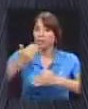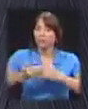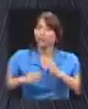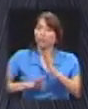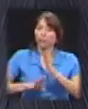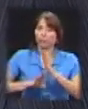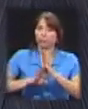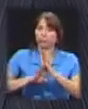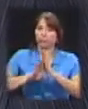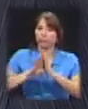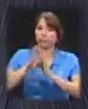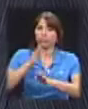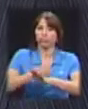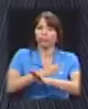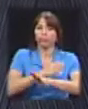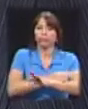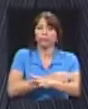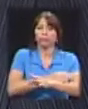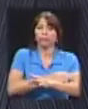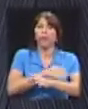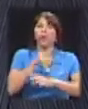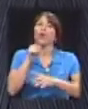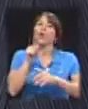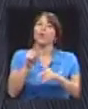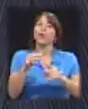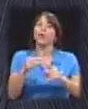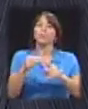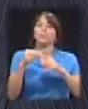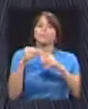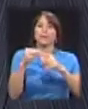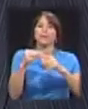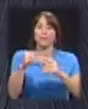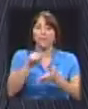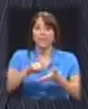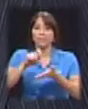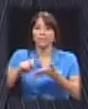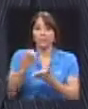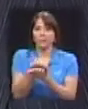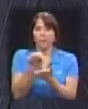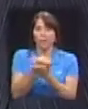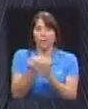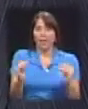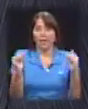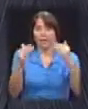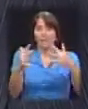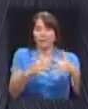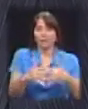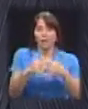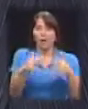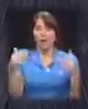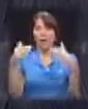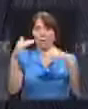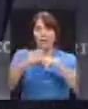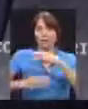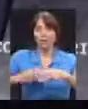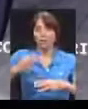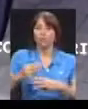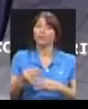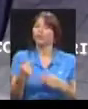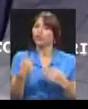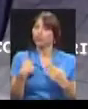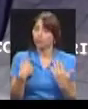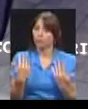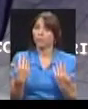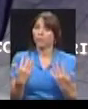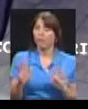de las principales escuelas de economía de los Estados Unidos y del mundo. Y a mí me tocó, tuve el gran privilegio,